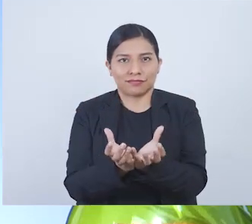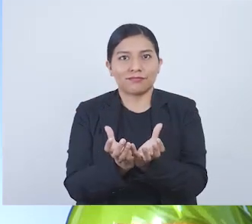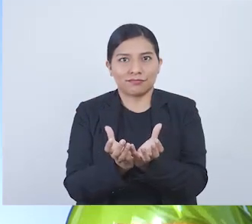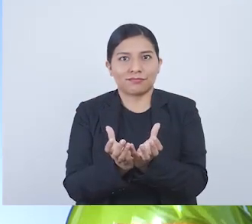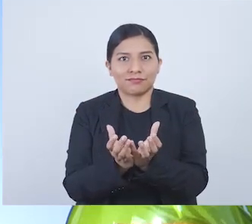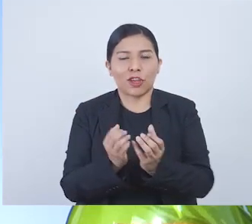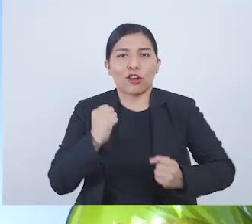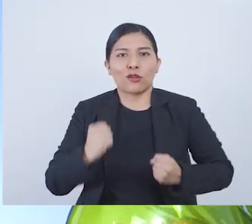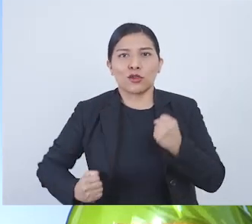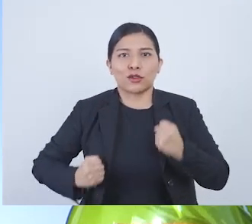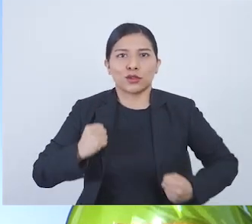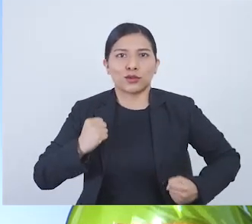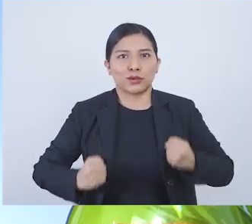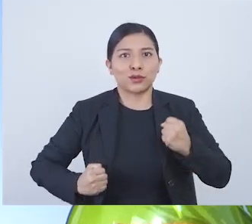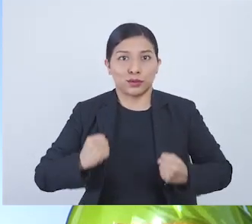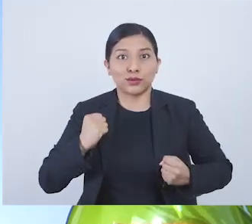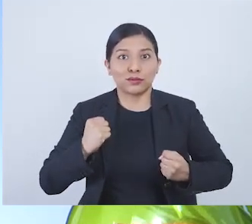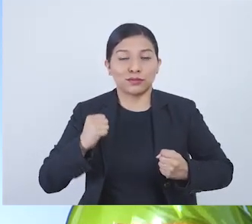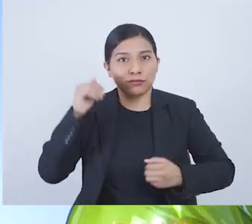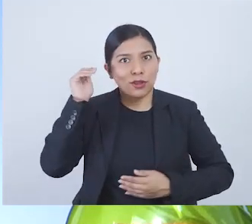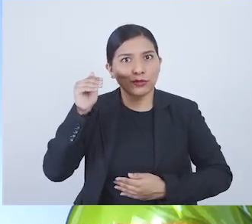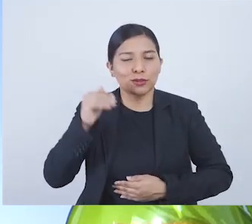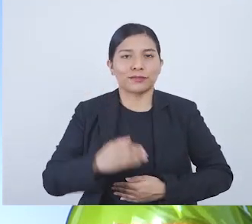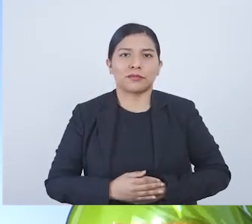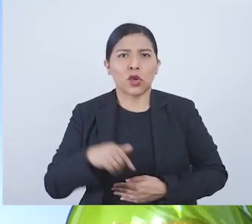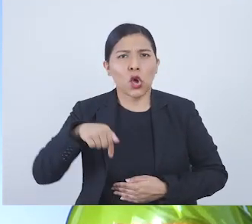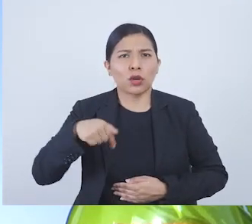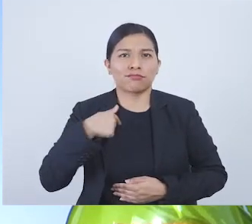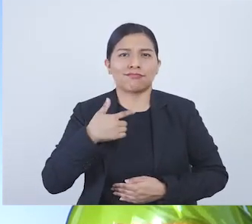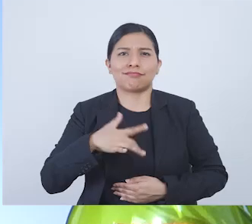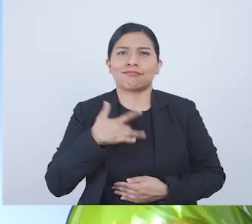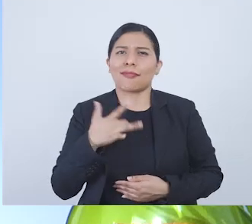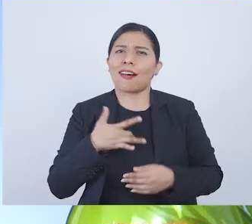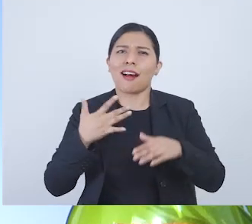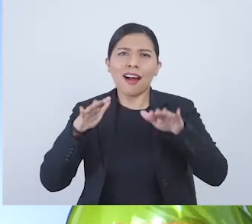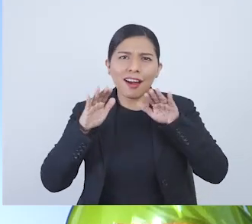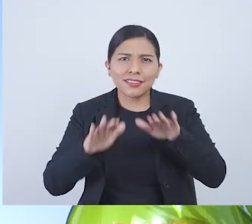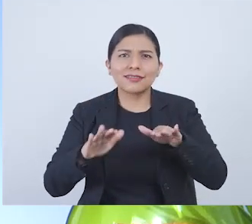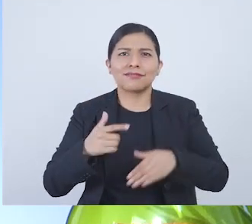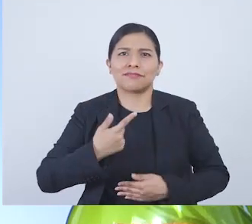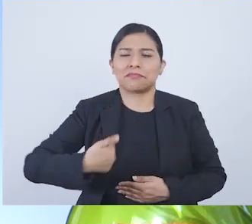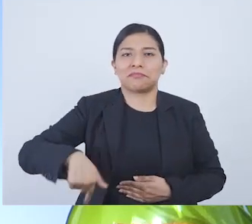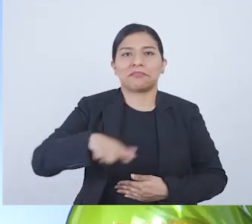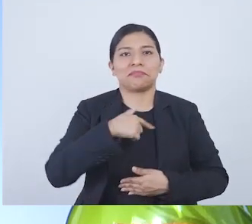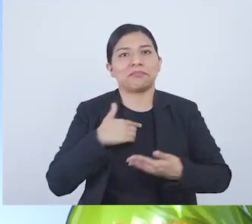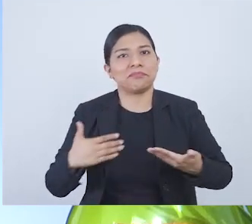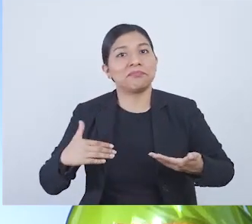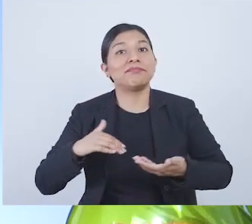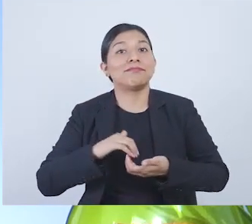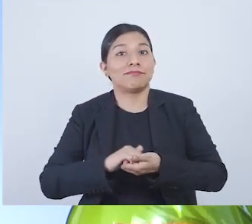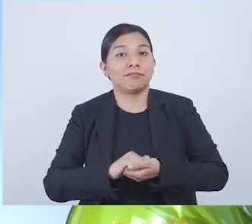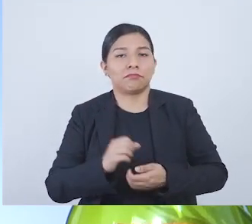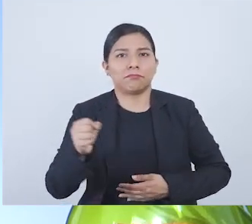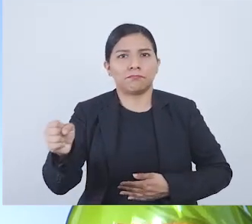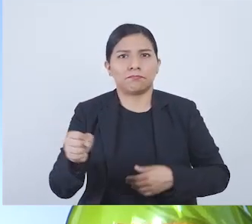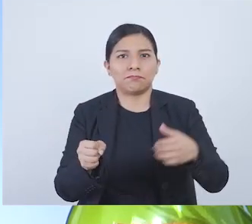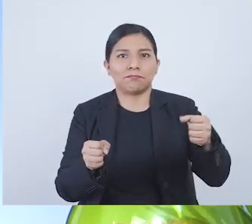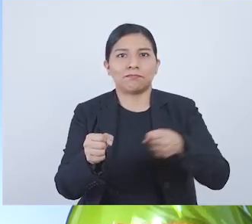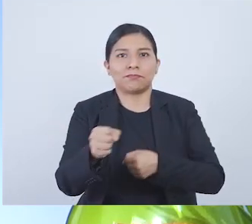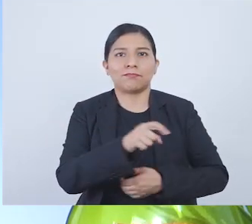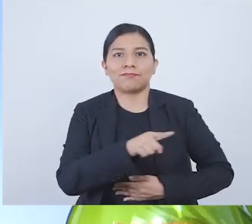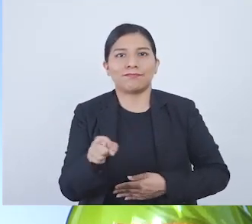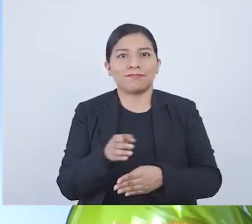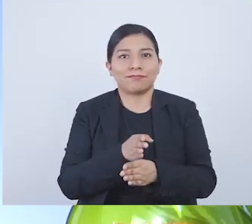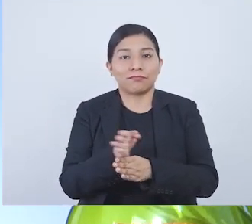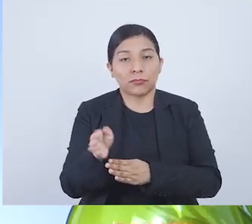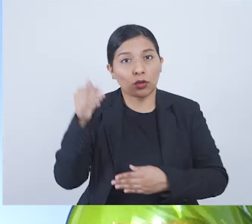Física. Hoy me siento muy agradecido de compartir este espacio con profesionales de la educación